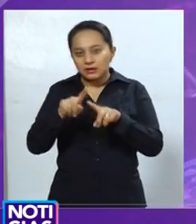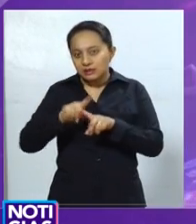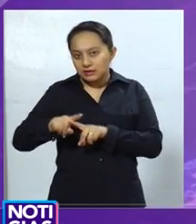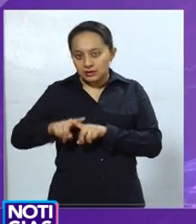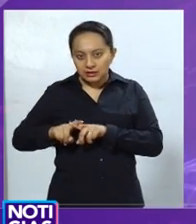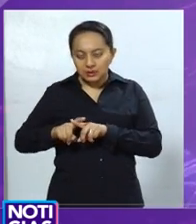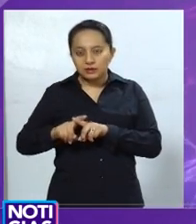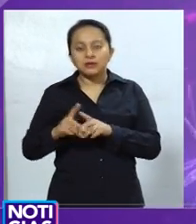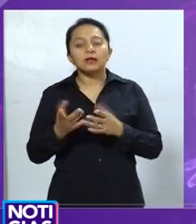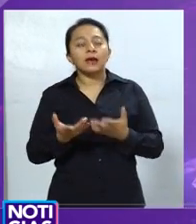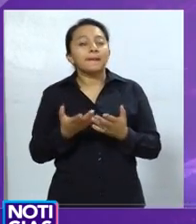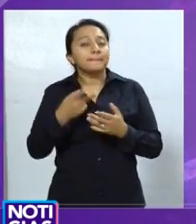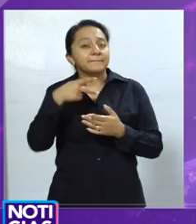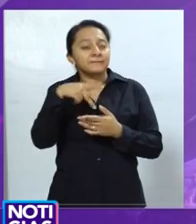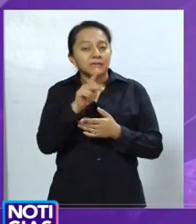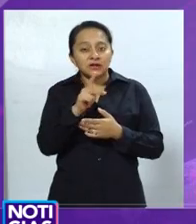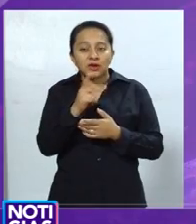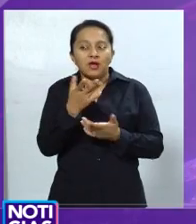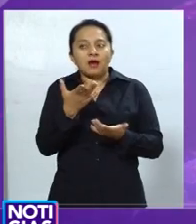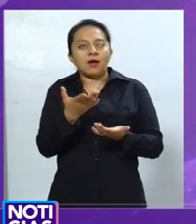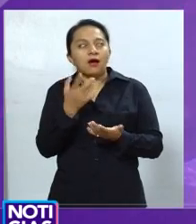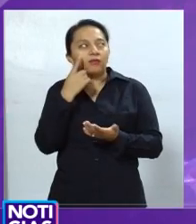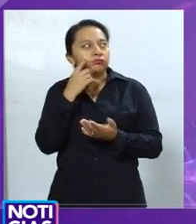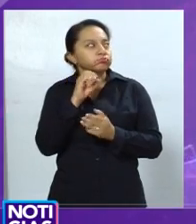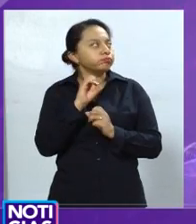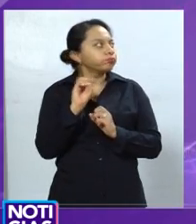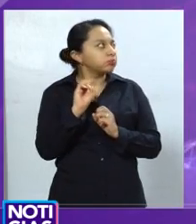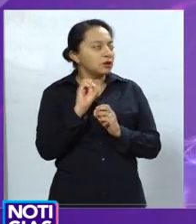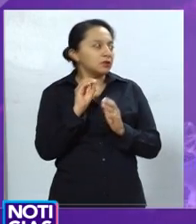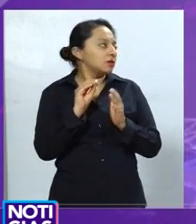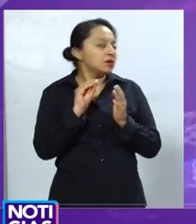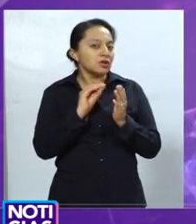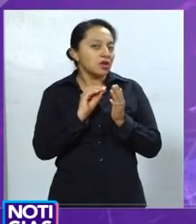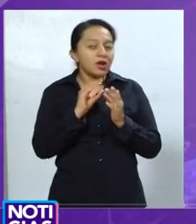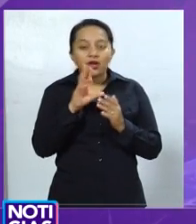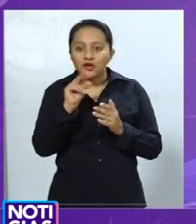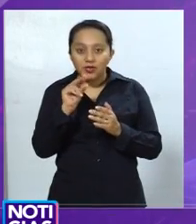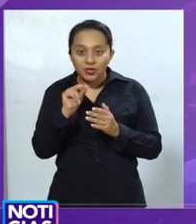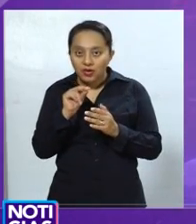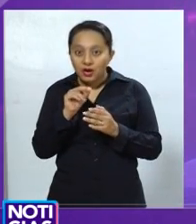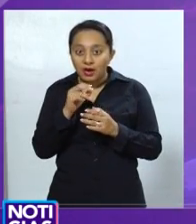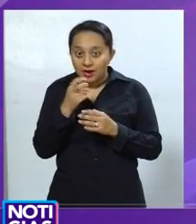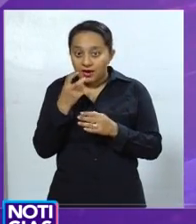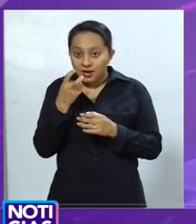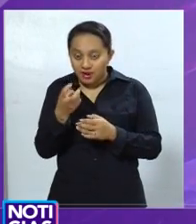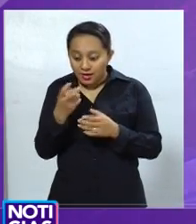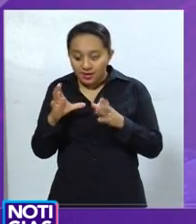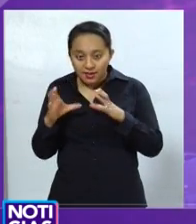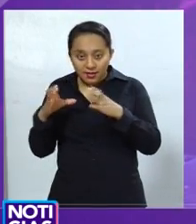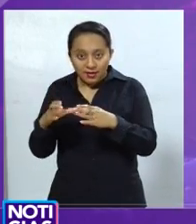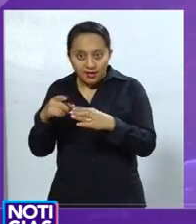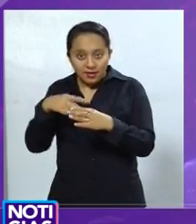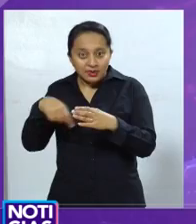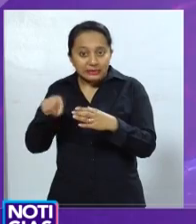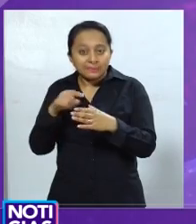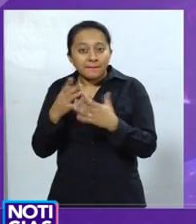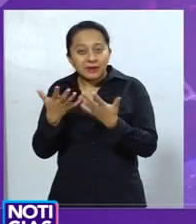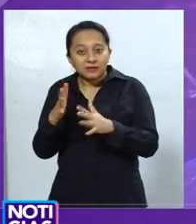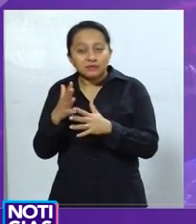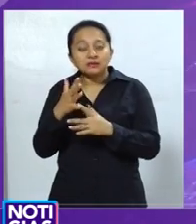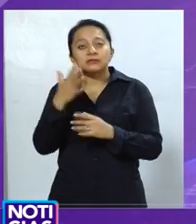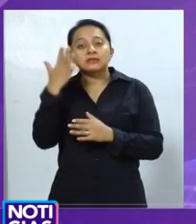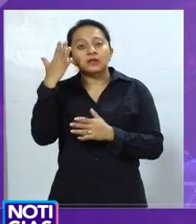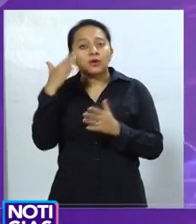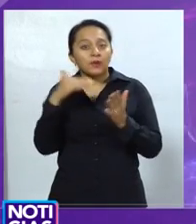5000 prácticamente lo que hacen las diferentes rutas Por lo cual el porcentaje no es elevado Pero esto no significa